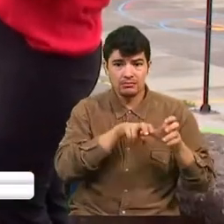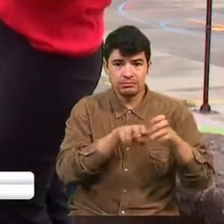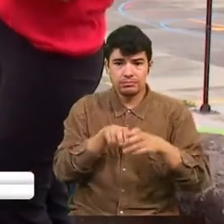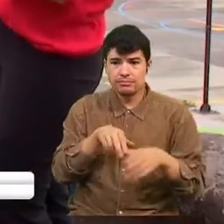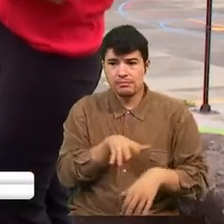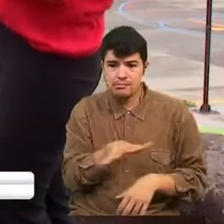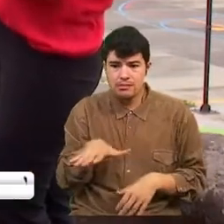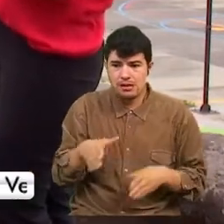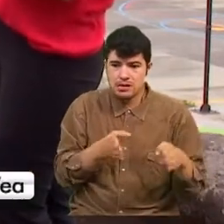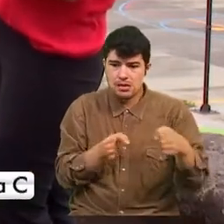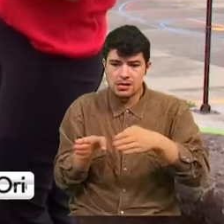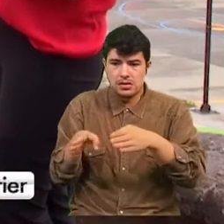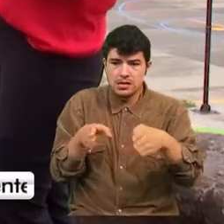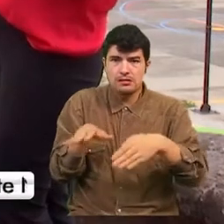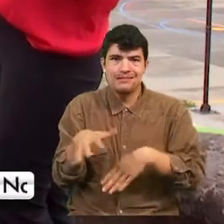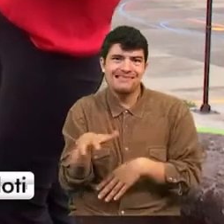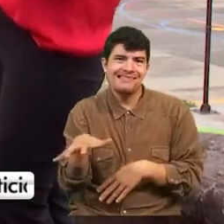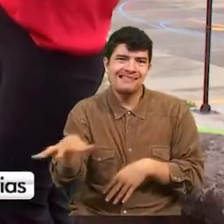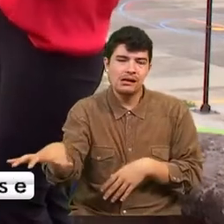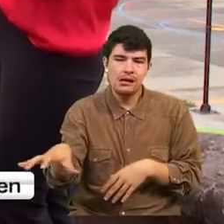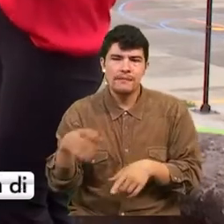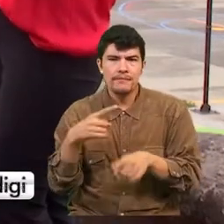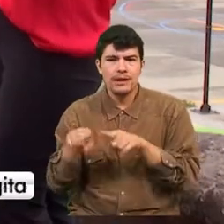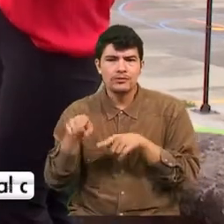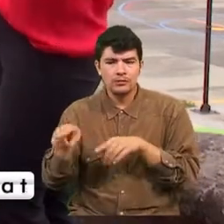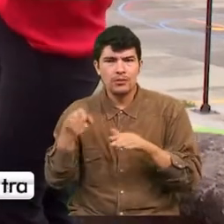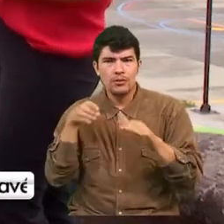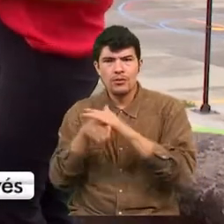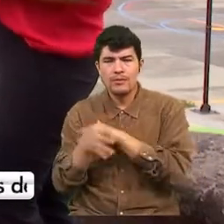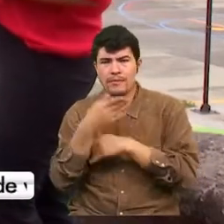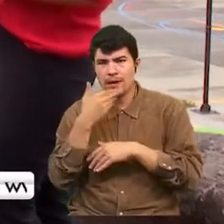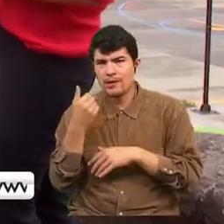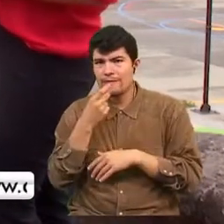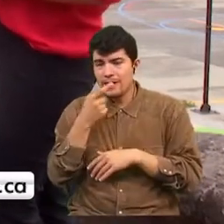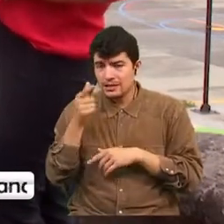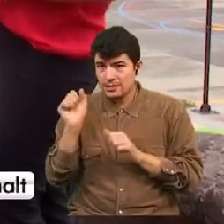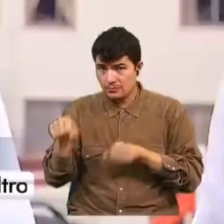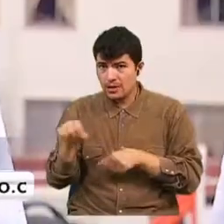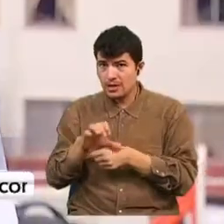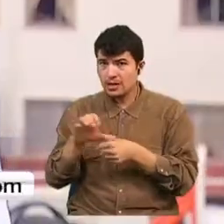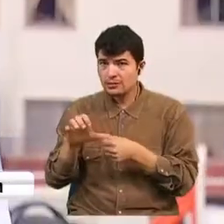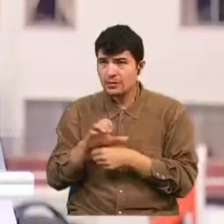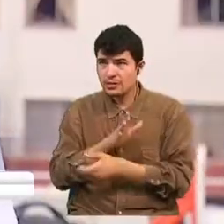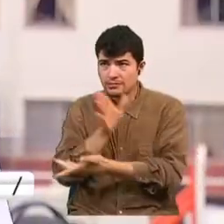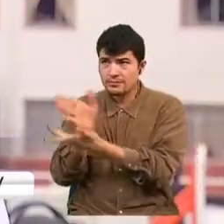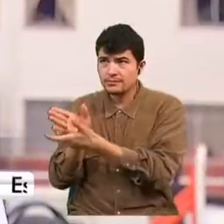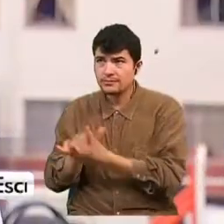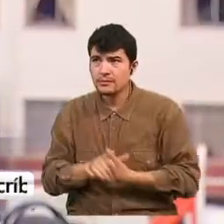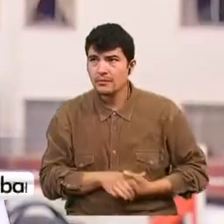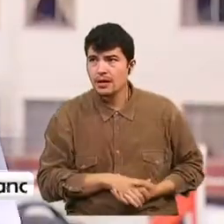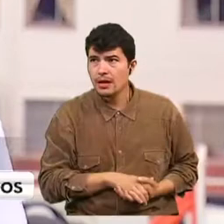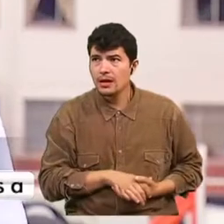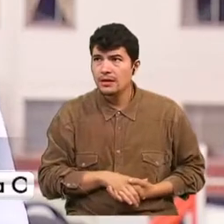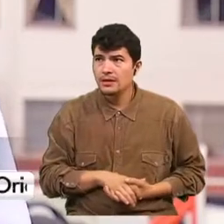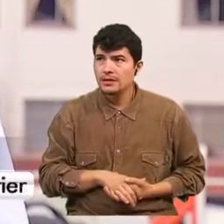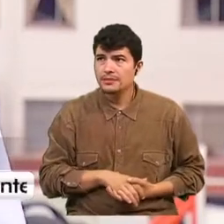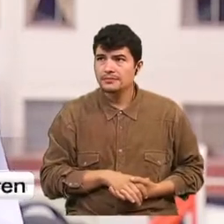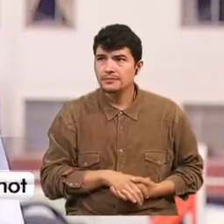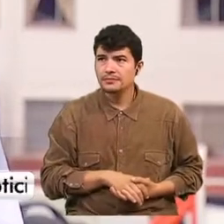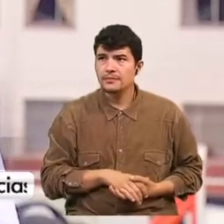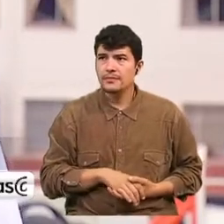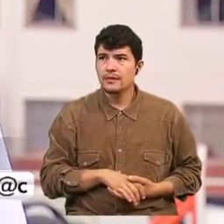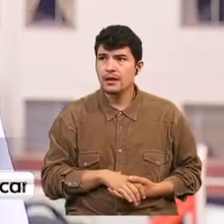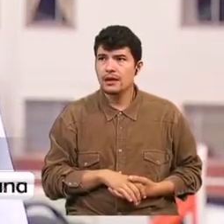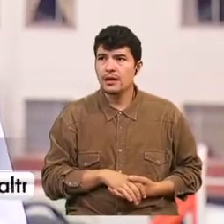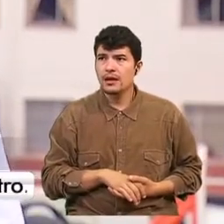sus productos por estas vías y que ya tienen un acceso mucho más fácil a la ciudad. Claro, efectivamente lo hemos